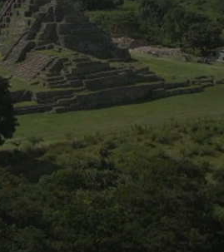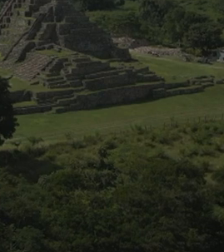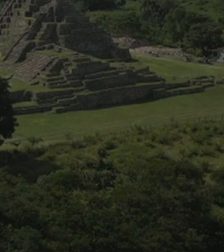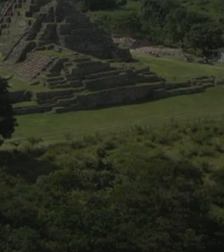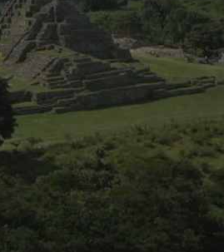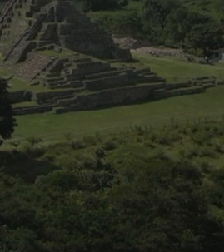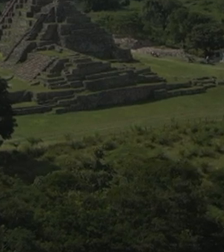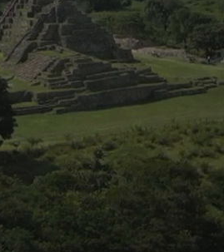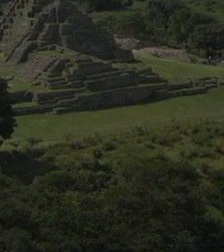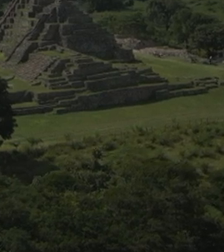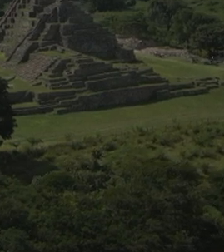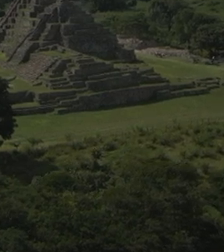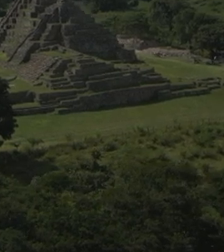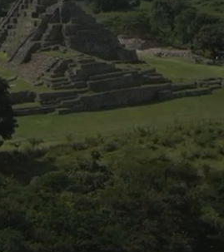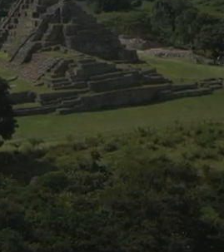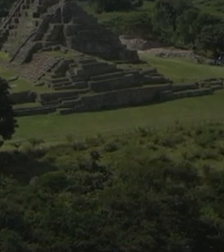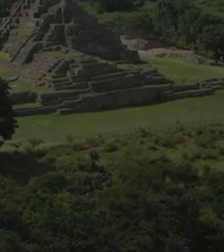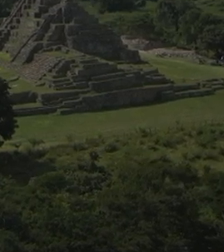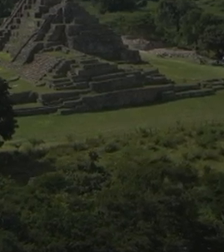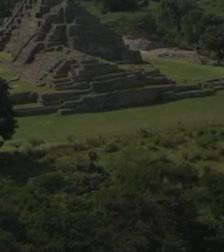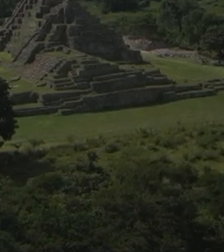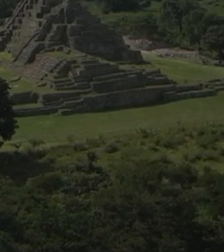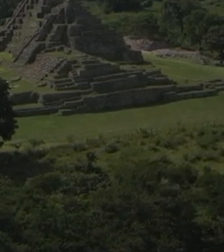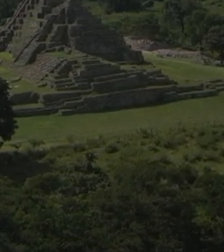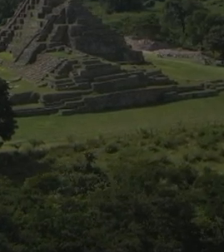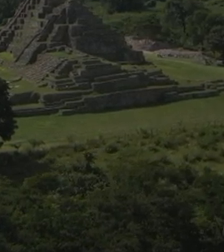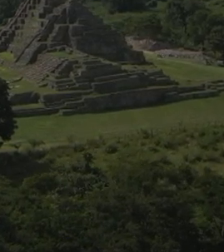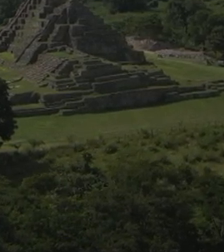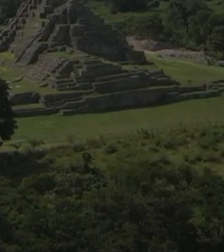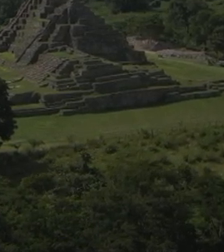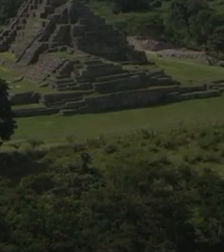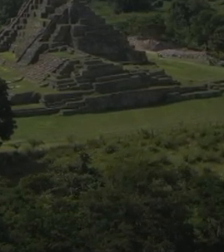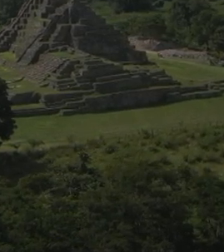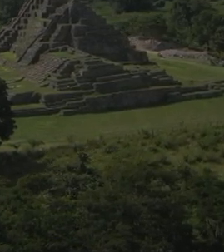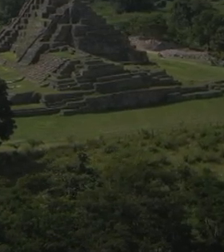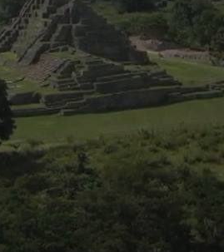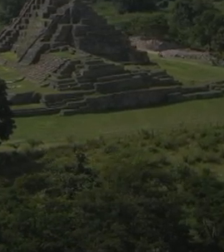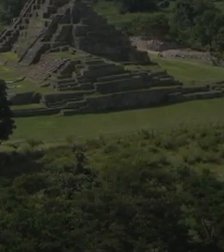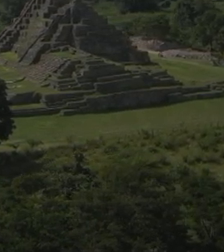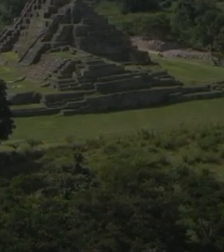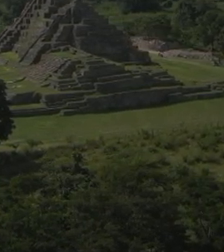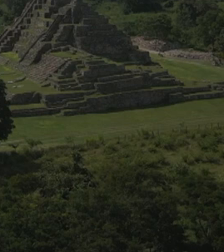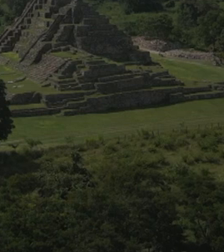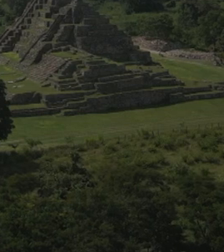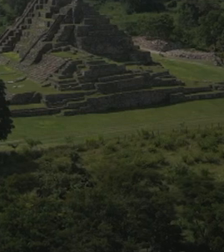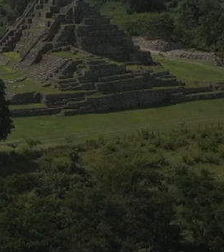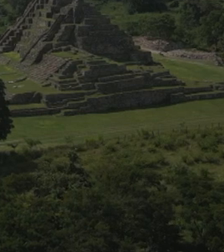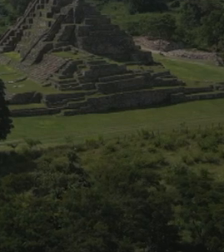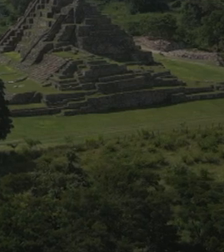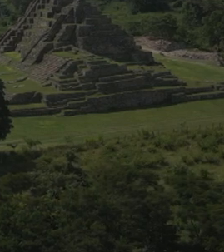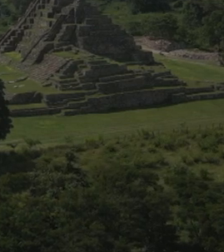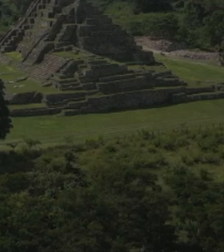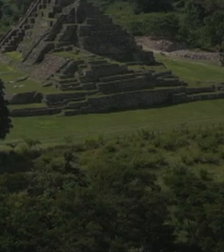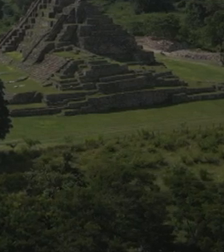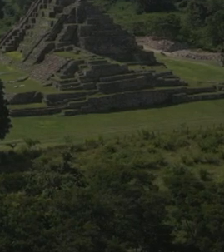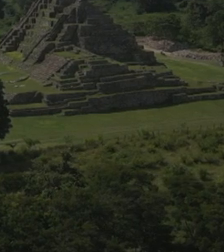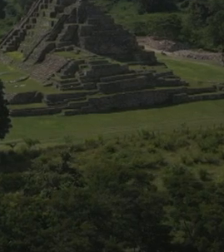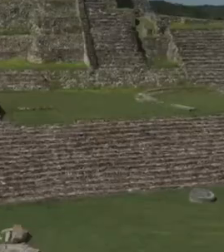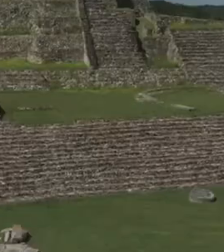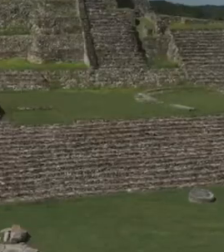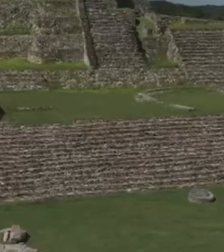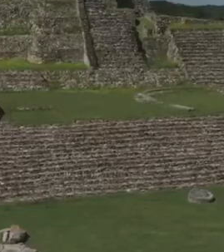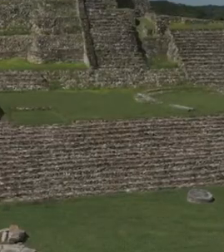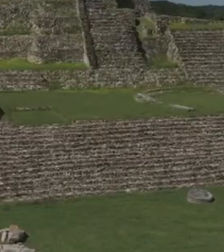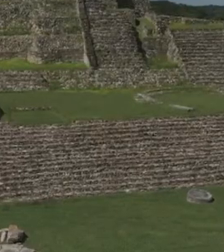la zona arqueológica de Moral Reforma, a la que se accederá a través de la Estación del Triunfo.